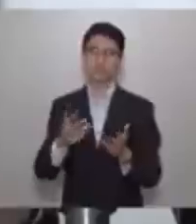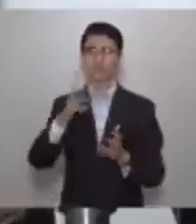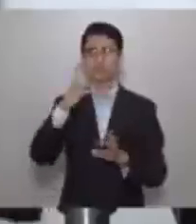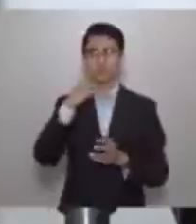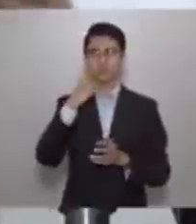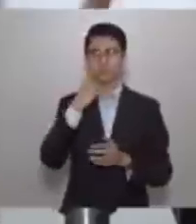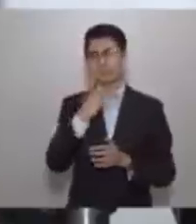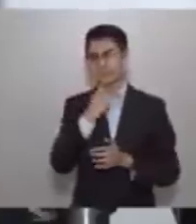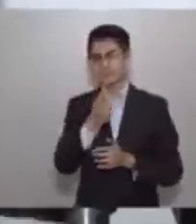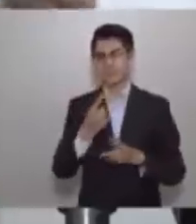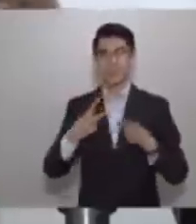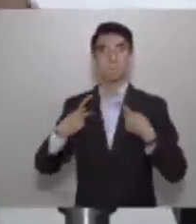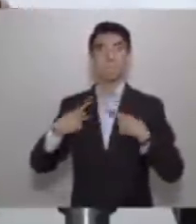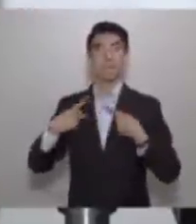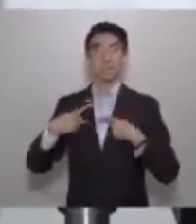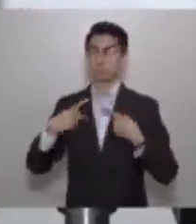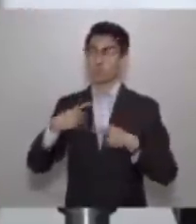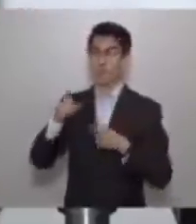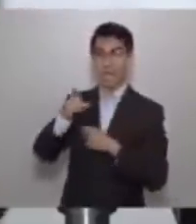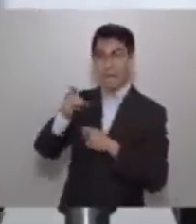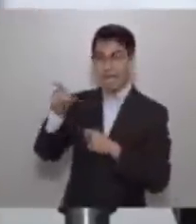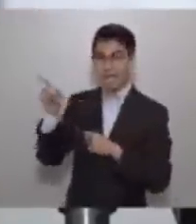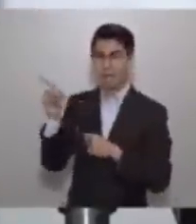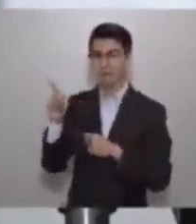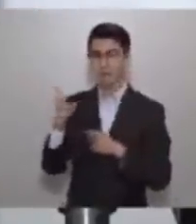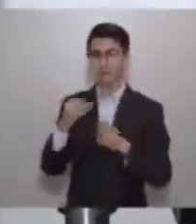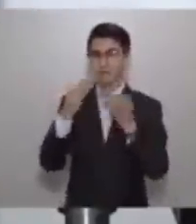algunos echaran gasolina, otros compraran